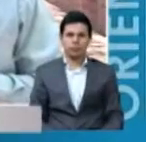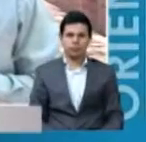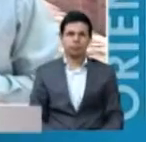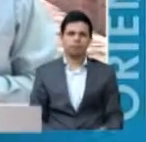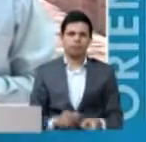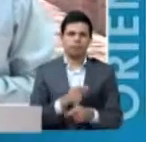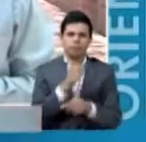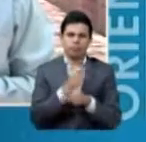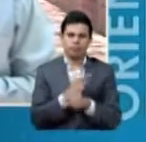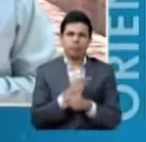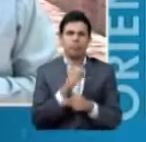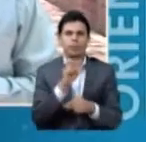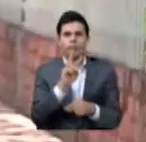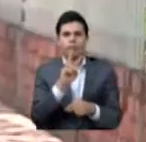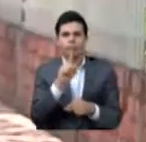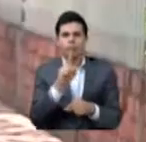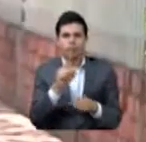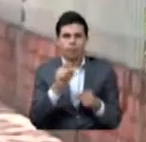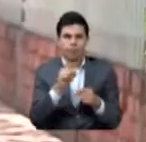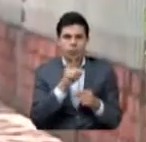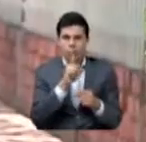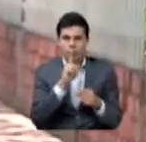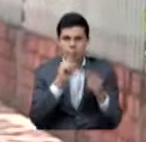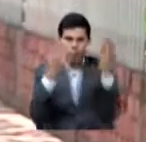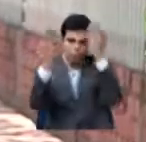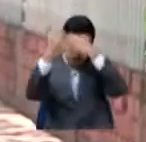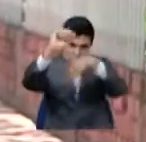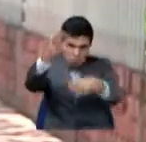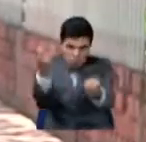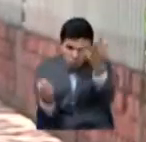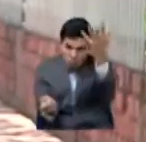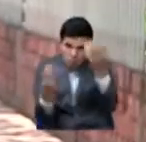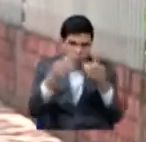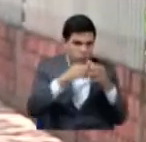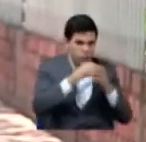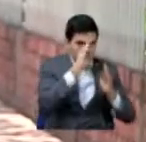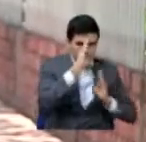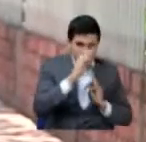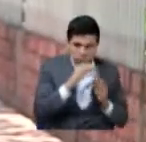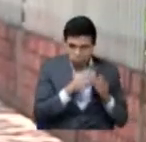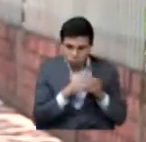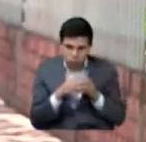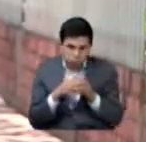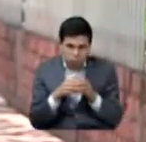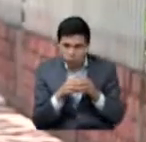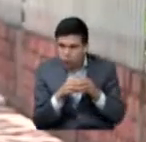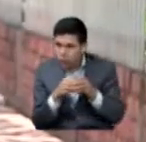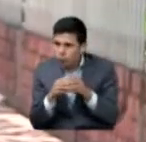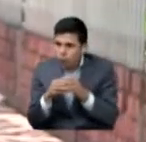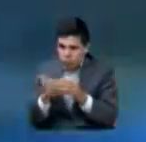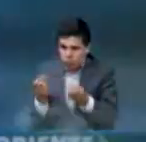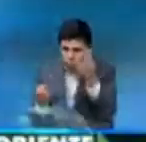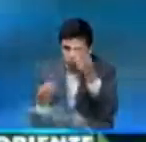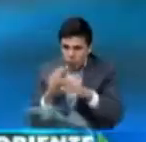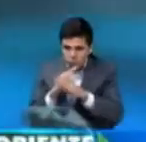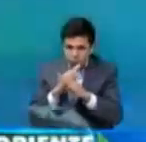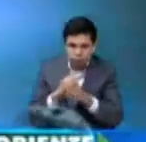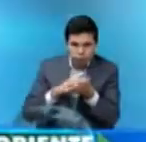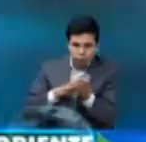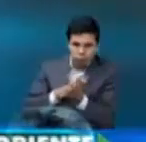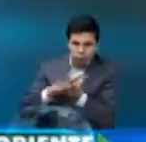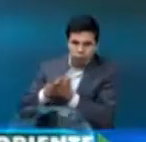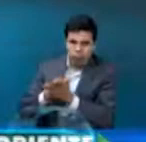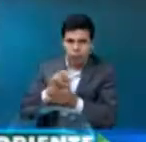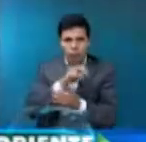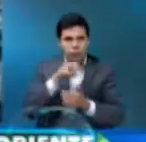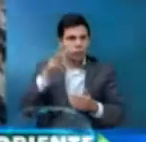Pues así es, fueron 21 trampas mortales las que los hombres del ejército adscritos al grupo de tarea de área Vulcano lograron desactivar en áreas rurales del